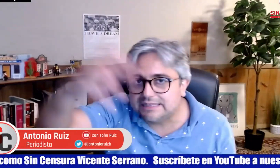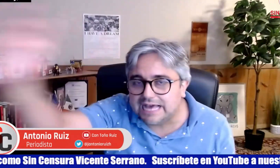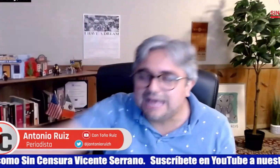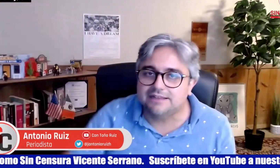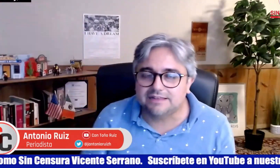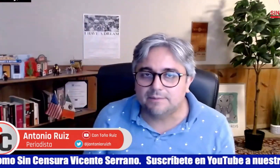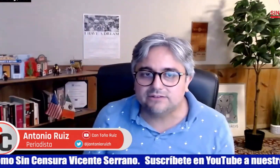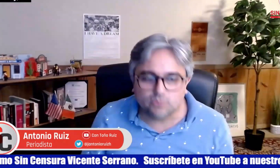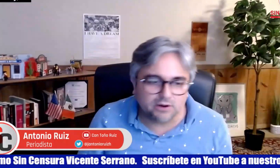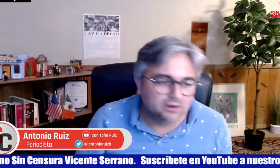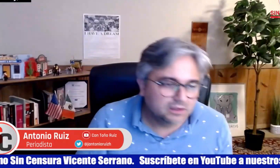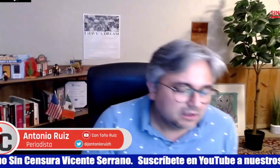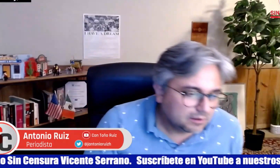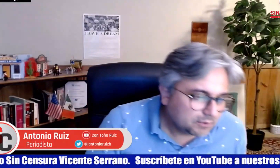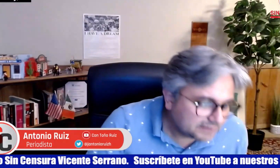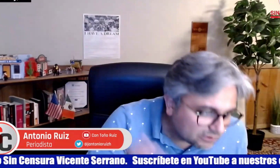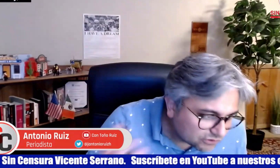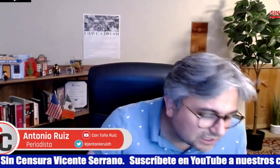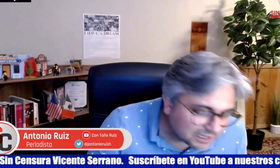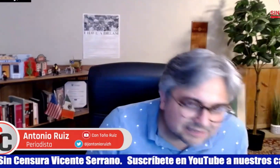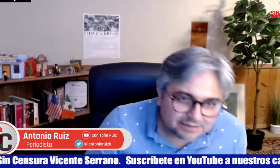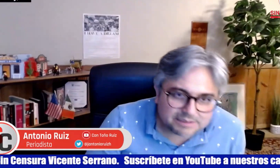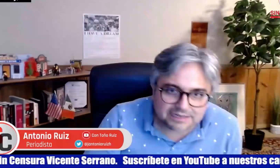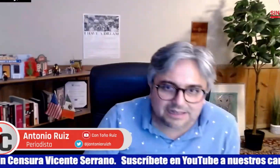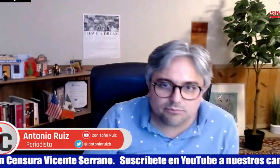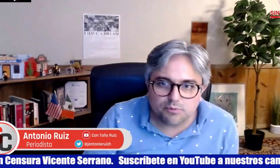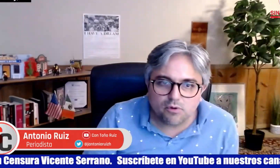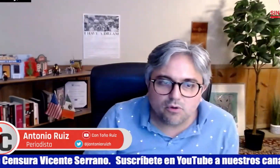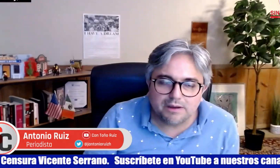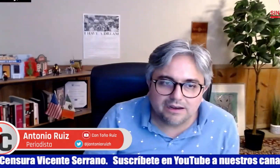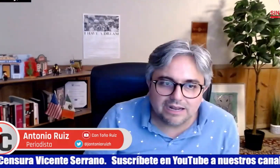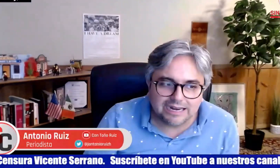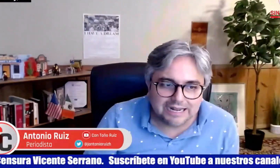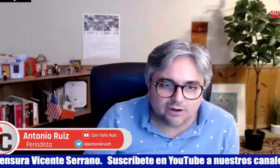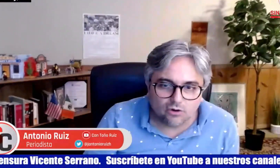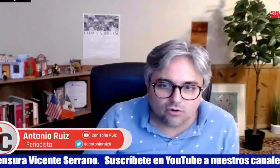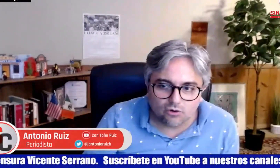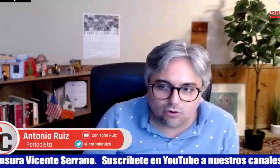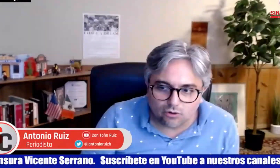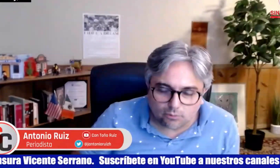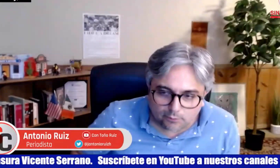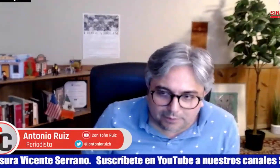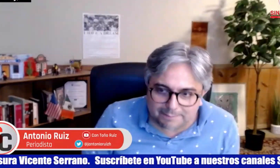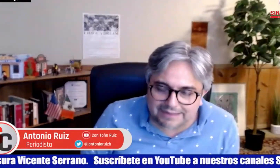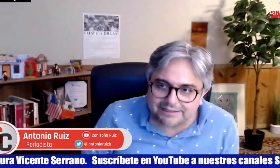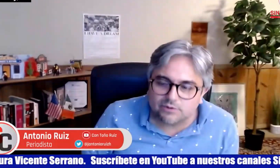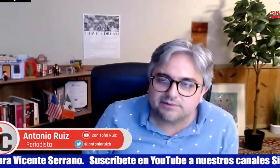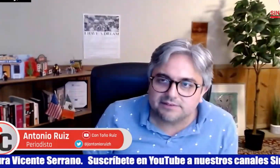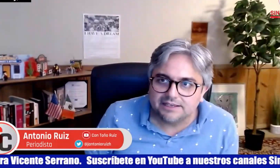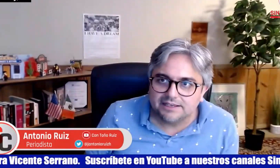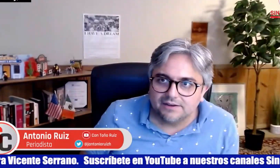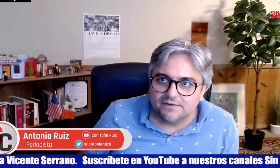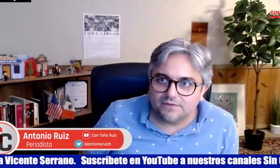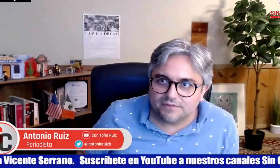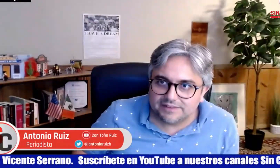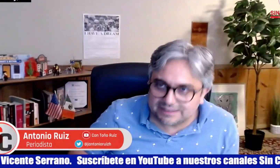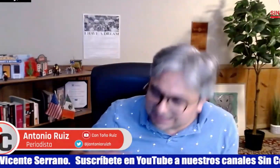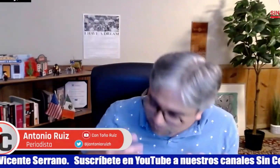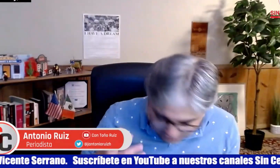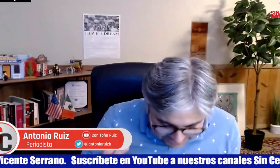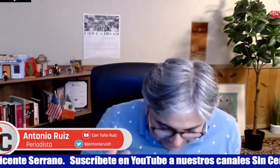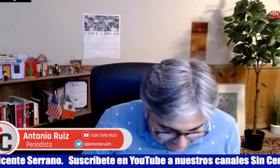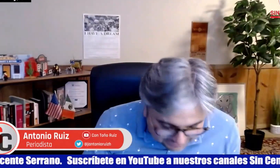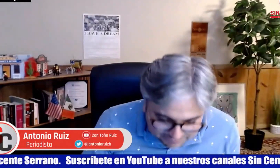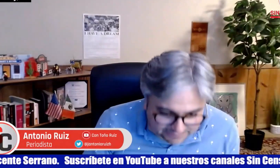una localidad en Tabasco. Bueno, pues ellos tienen esta mentalidad muy boba. Lo problemático es que